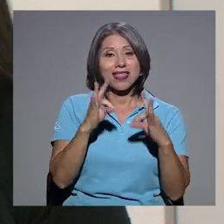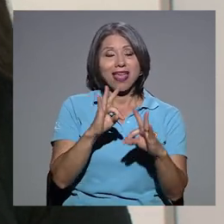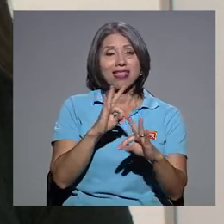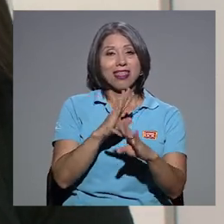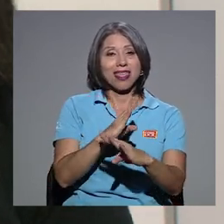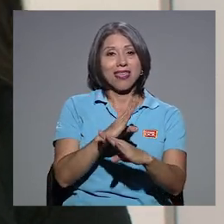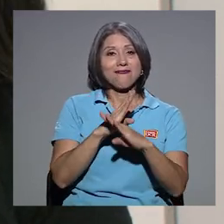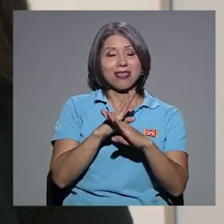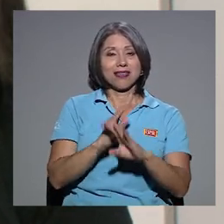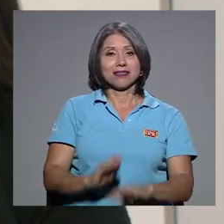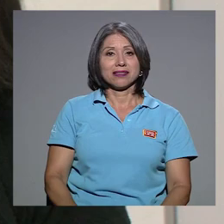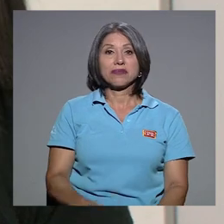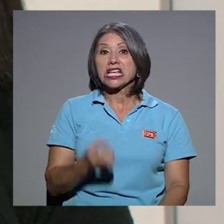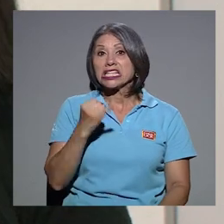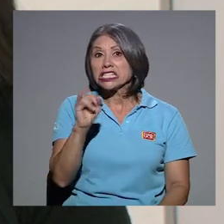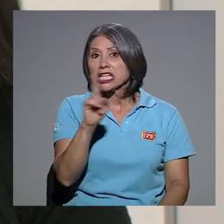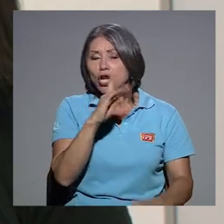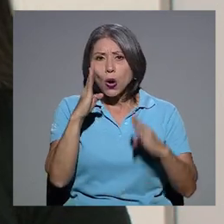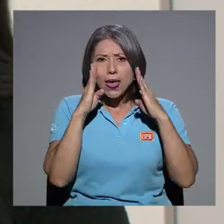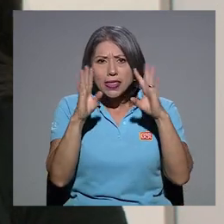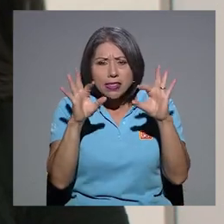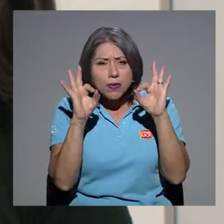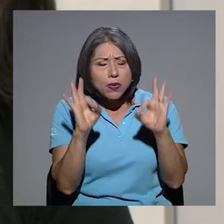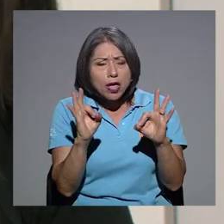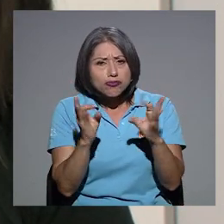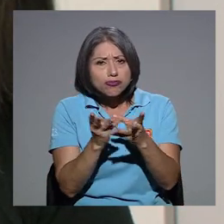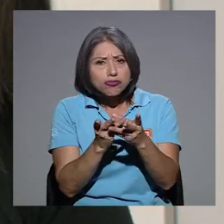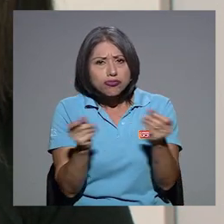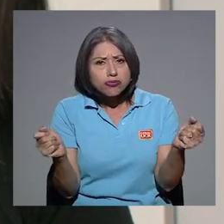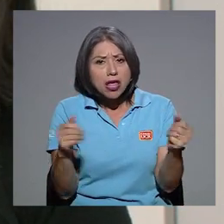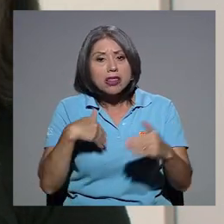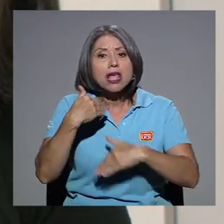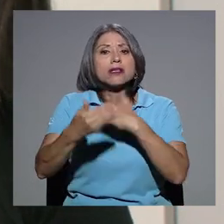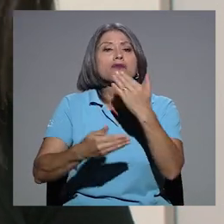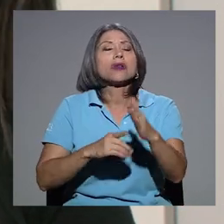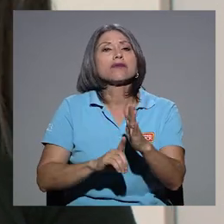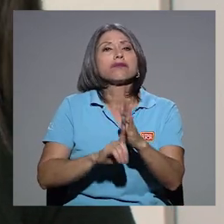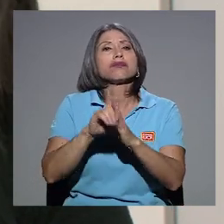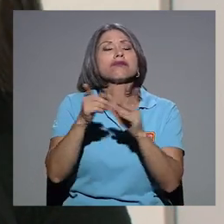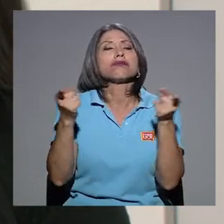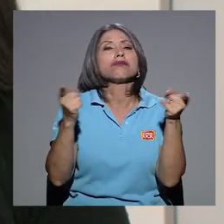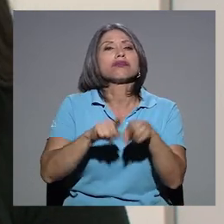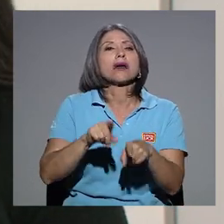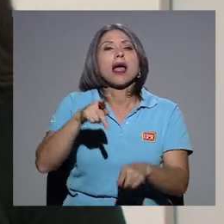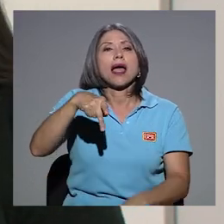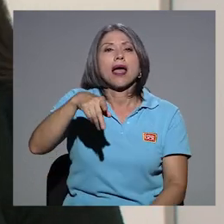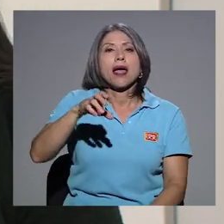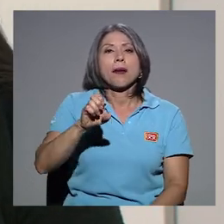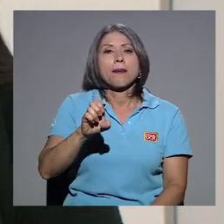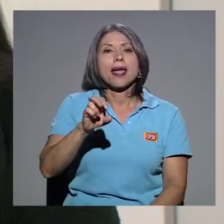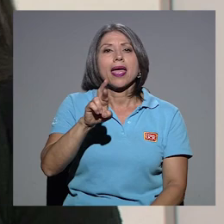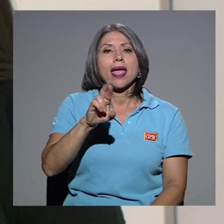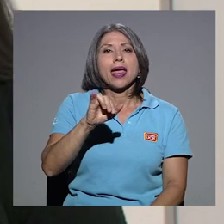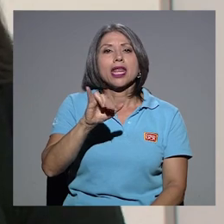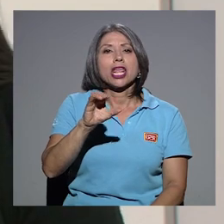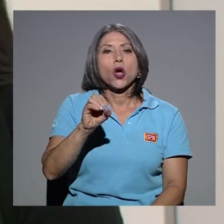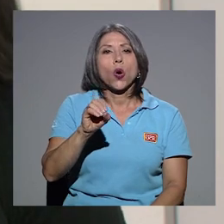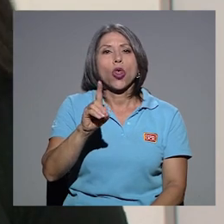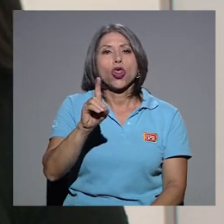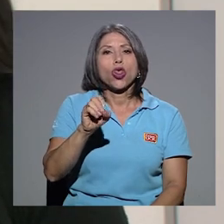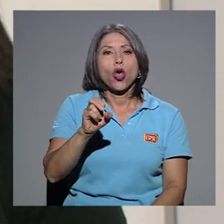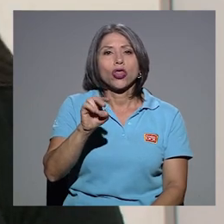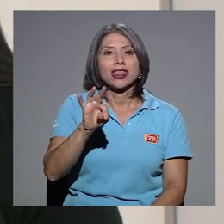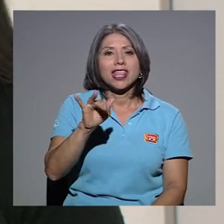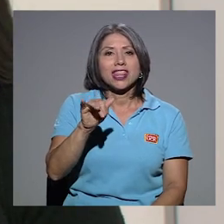defenderse. Entonces si no se da el tratamiento y se desarrolla una periodontitis y esa periodontitis cursa sin tratamiento un